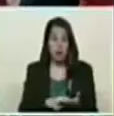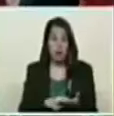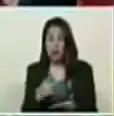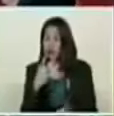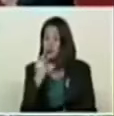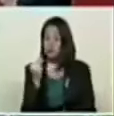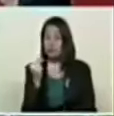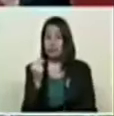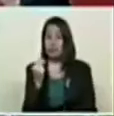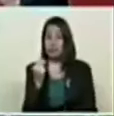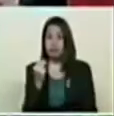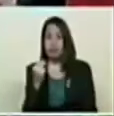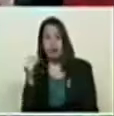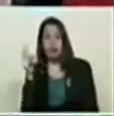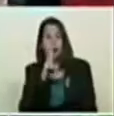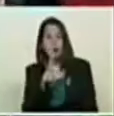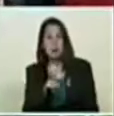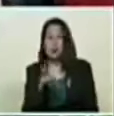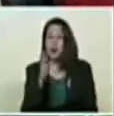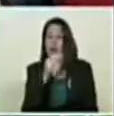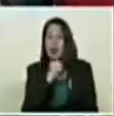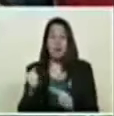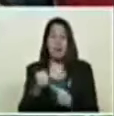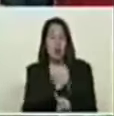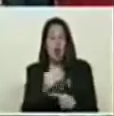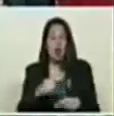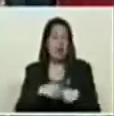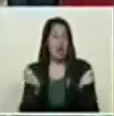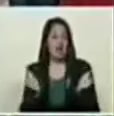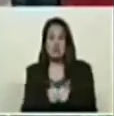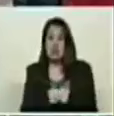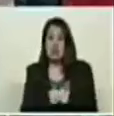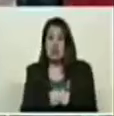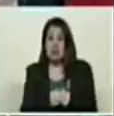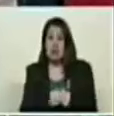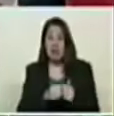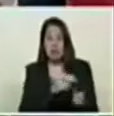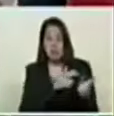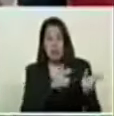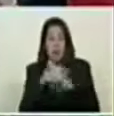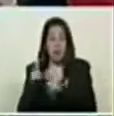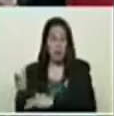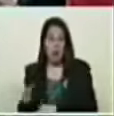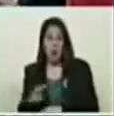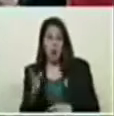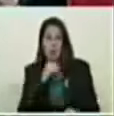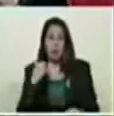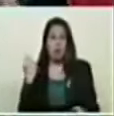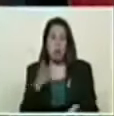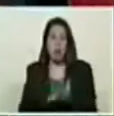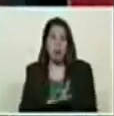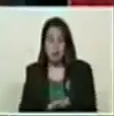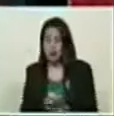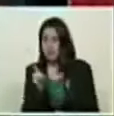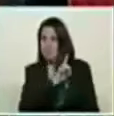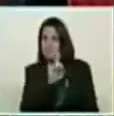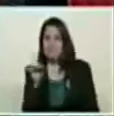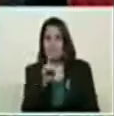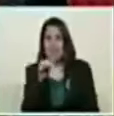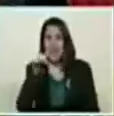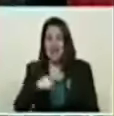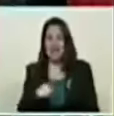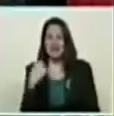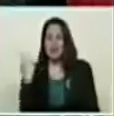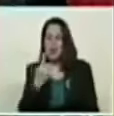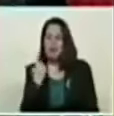No. En Venezuela no va a haber ni violencia ni suicidio colectivo. En Venezuela va a haber paz,